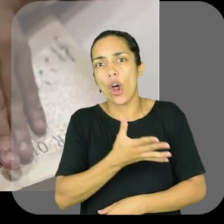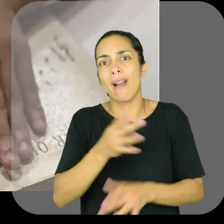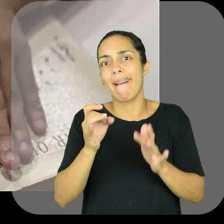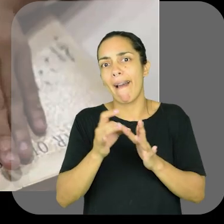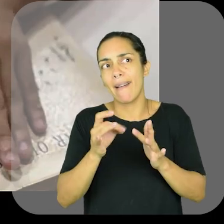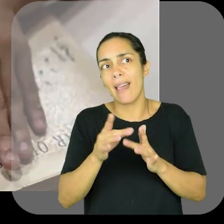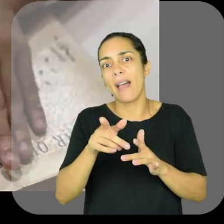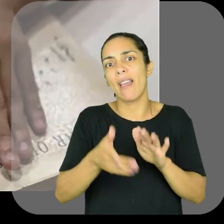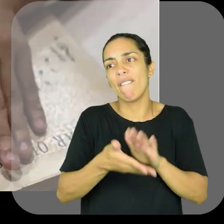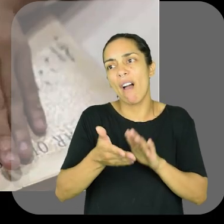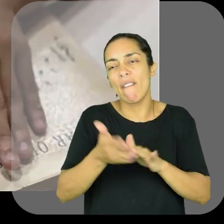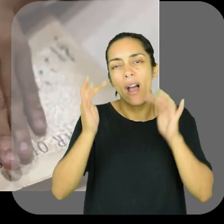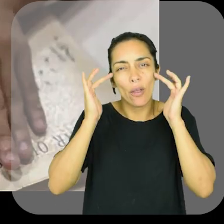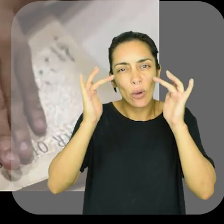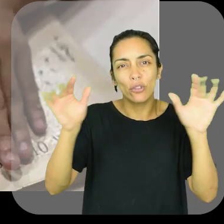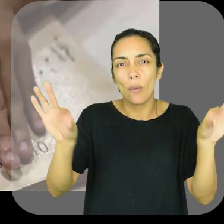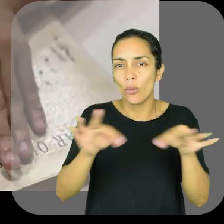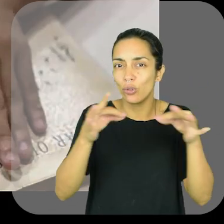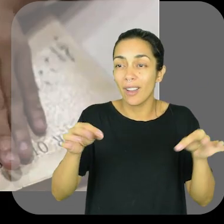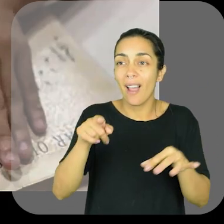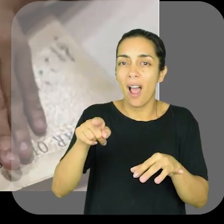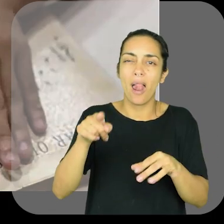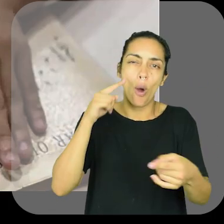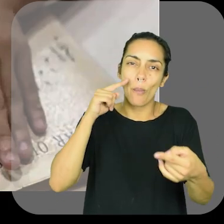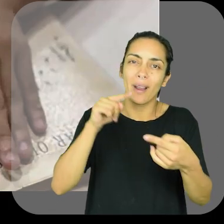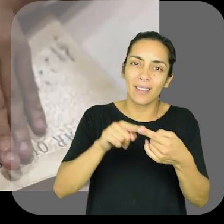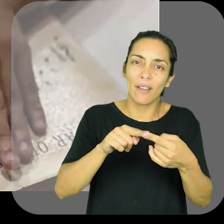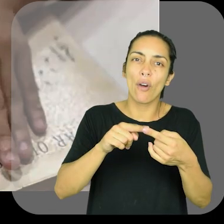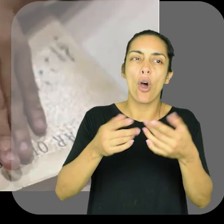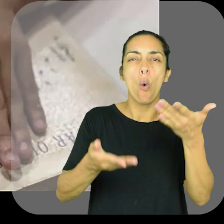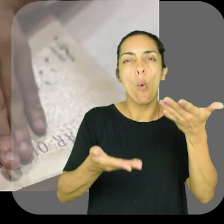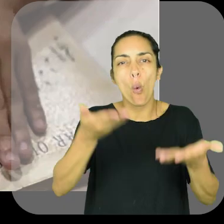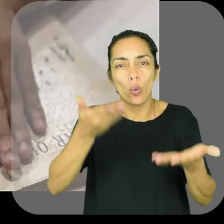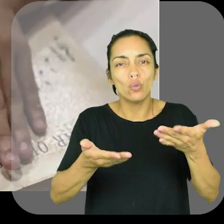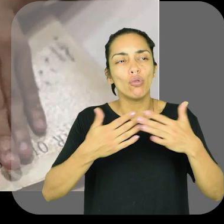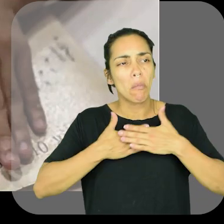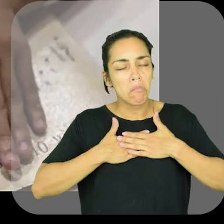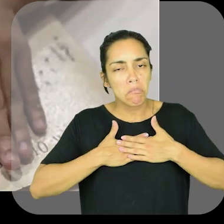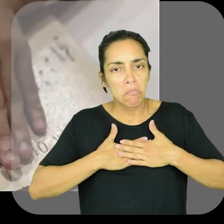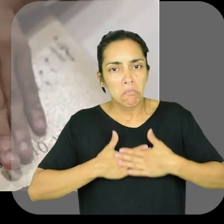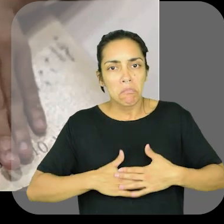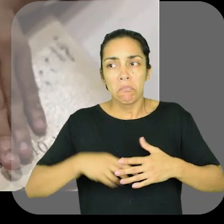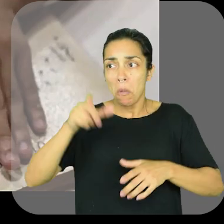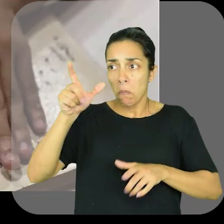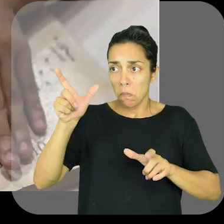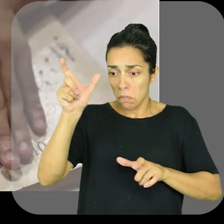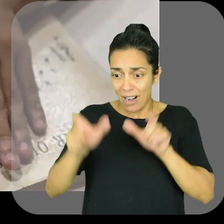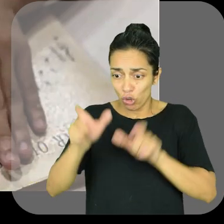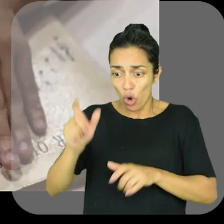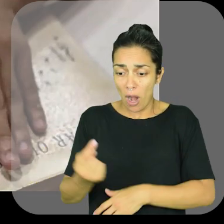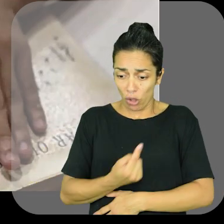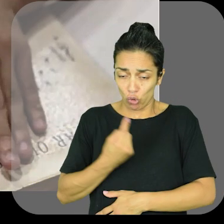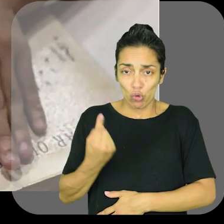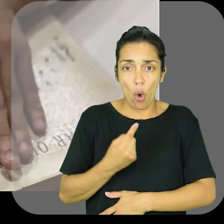educación musical para músicos ciegos sea justo, sea tranquilo y que ellos de manera autónoma